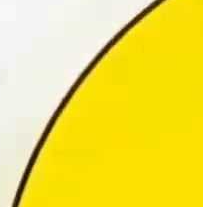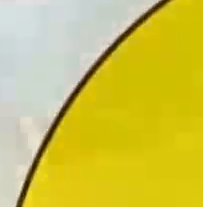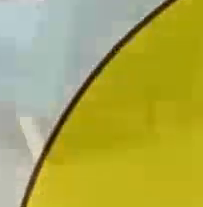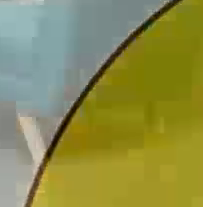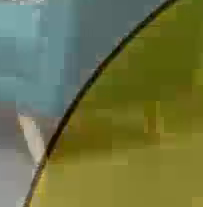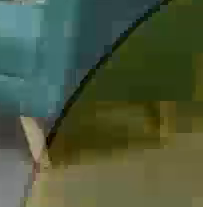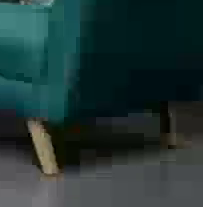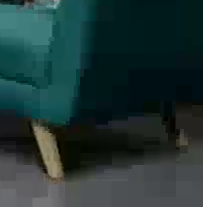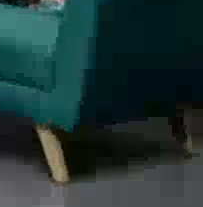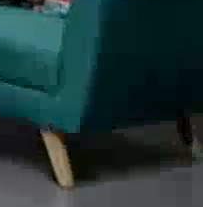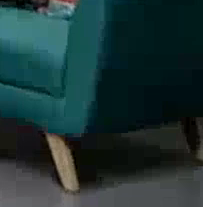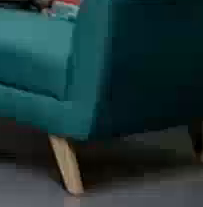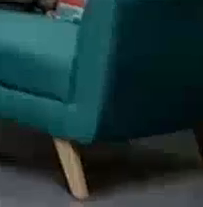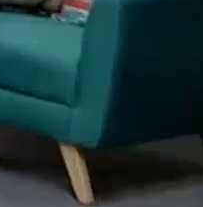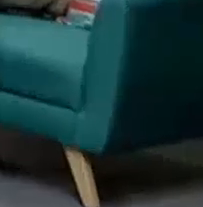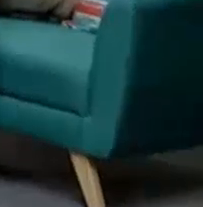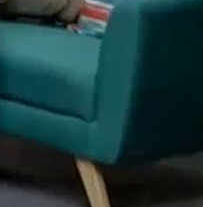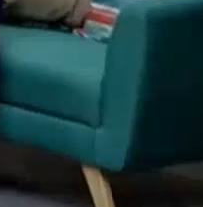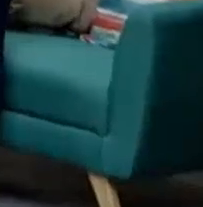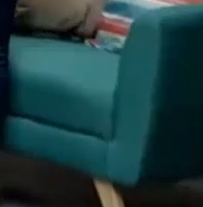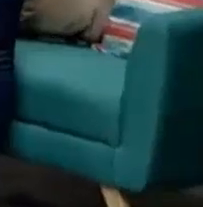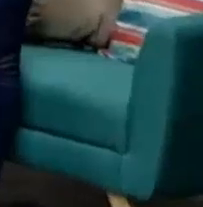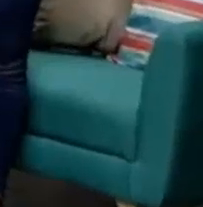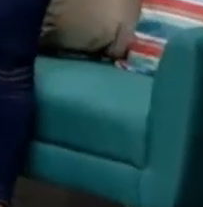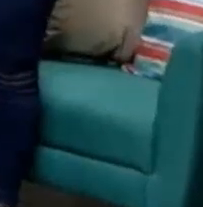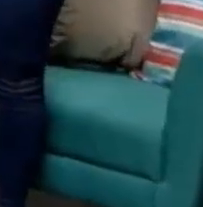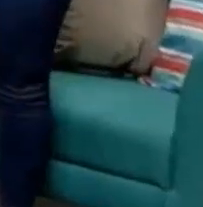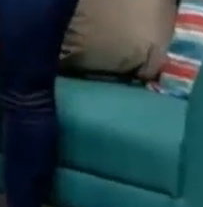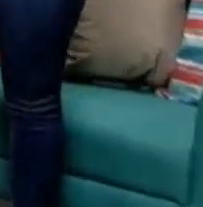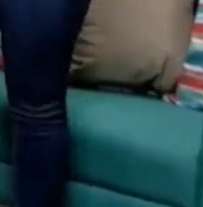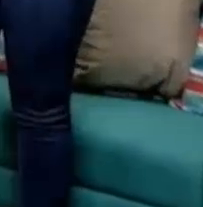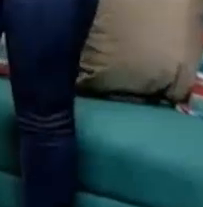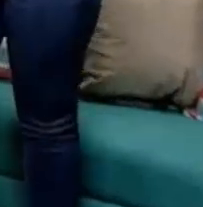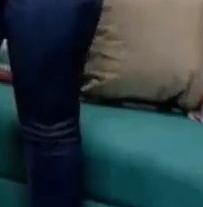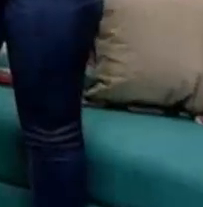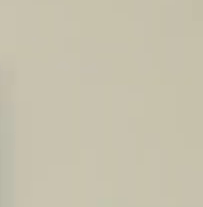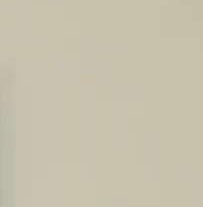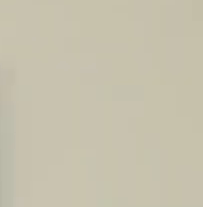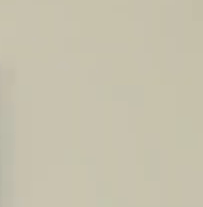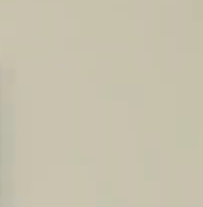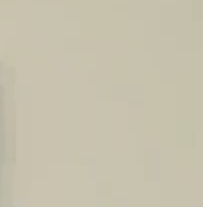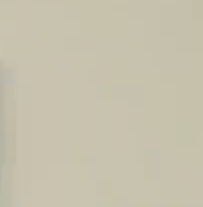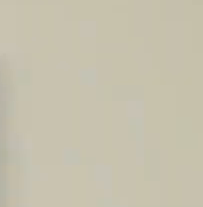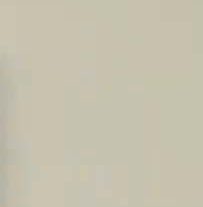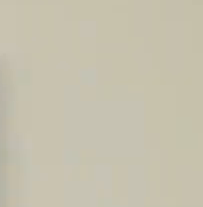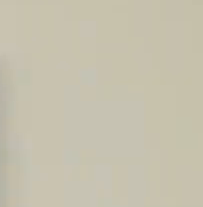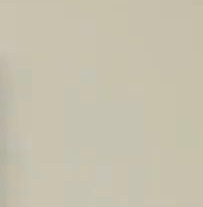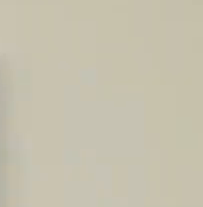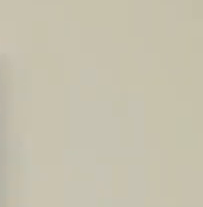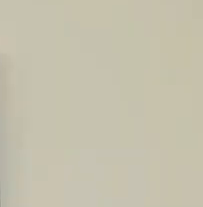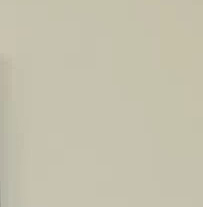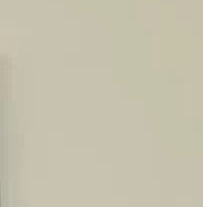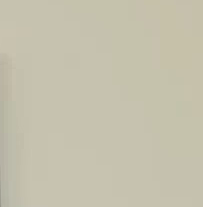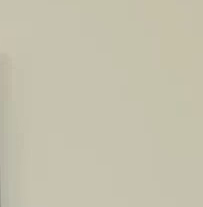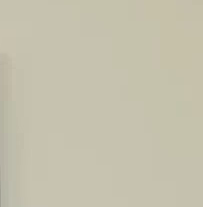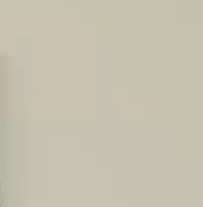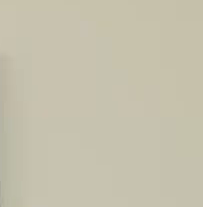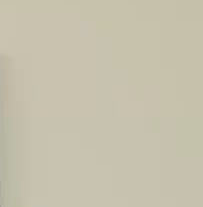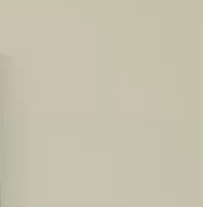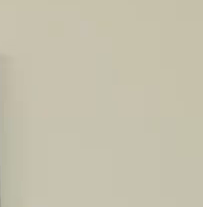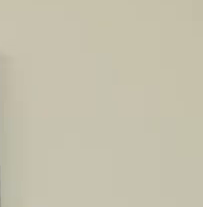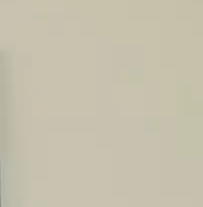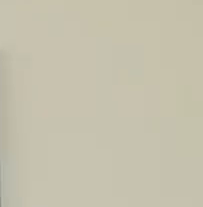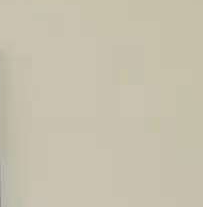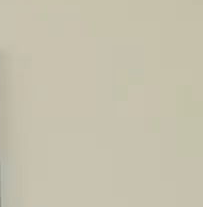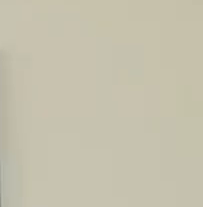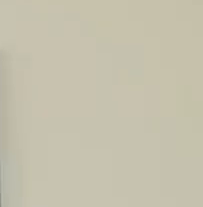pura vida. Este jueves, 8 en punto de la mañana, no puede perderse Café Nacional. Tendremos muchos temas para usted, entre ellos, ¿le duele la